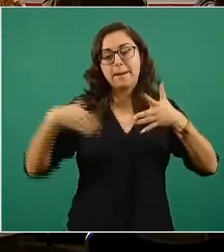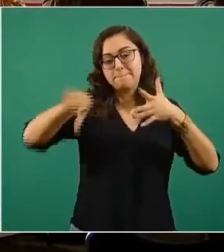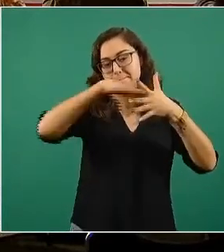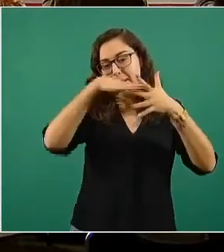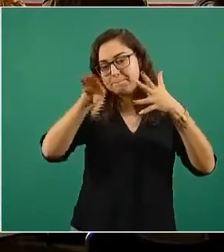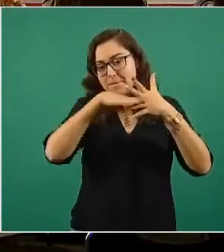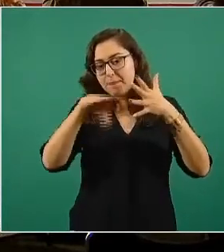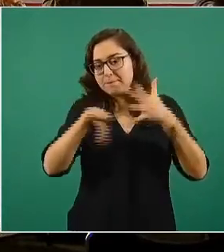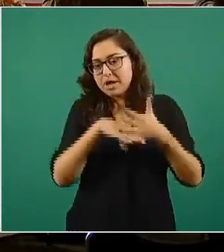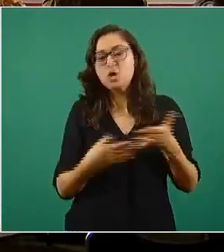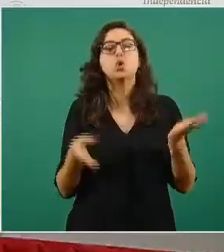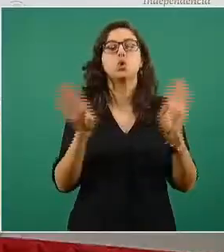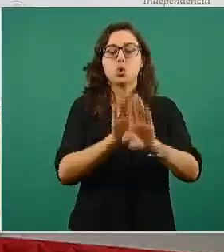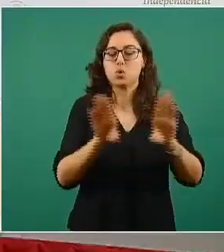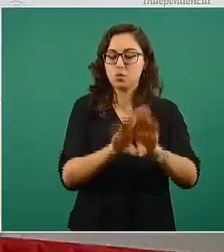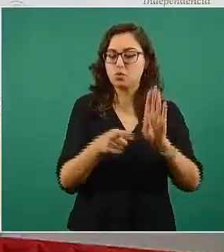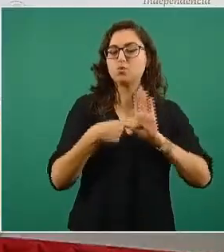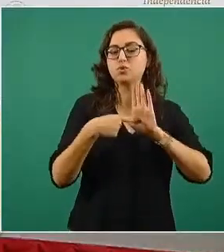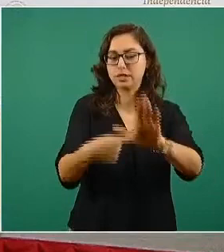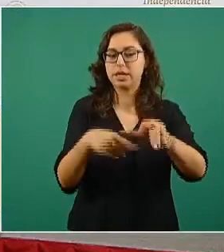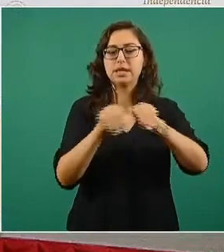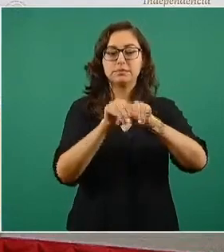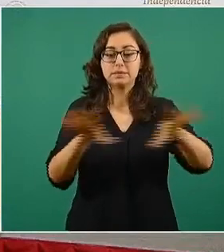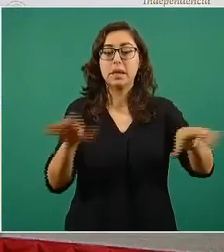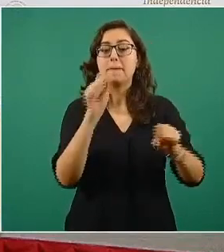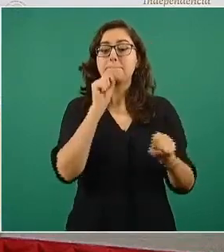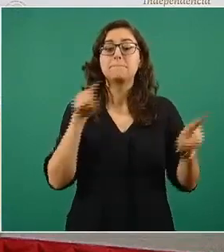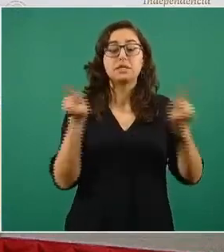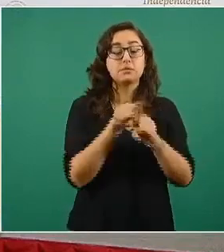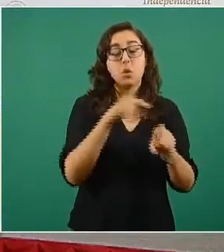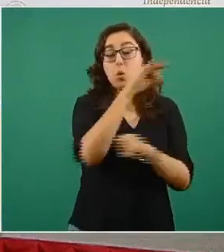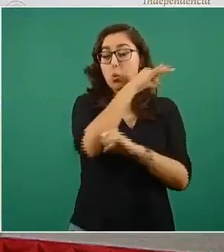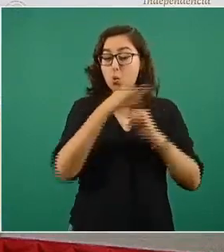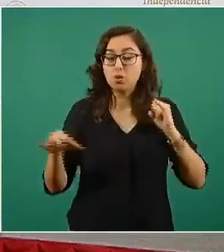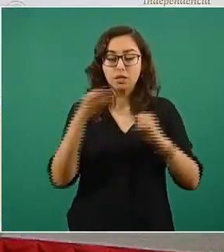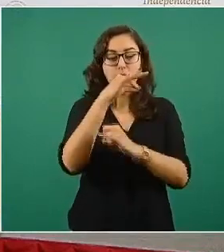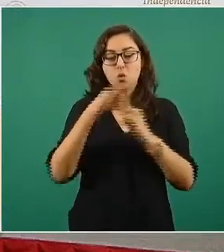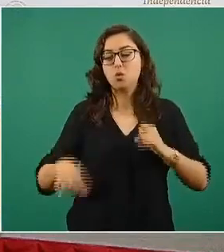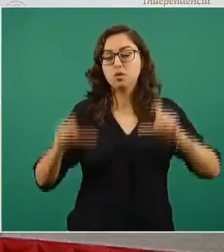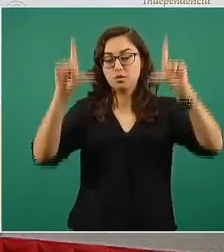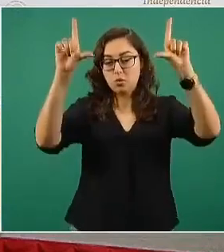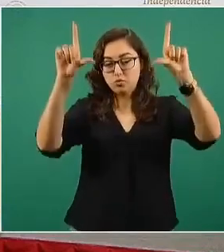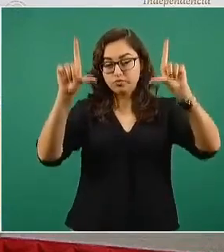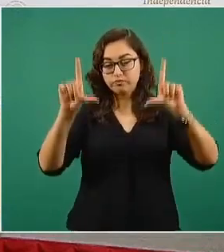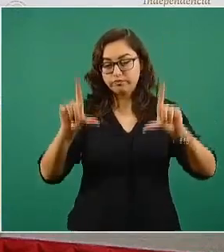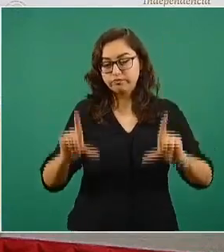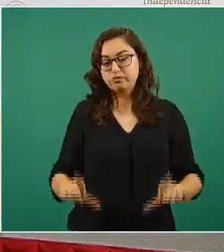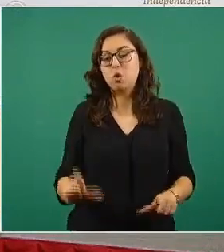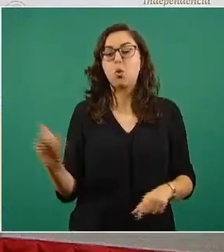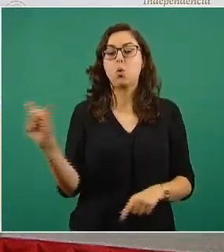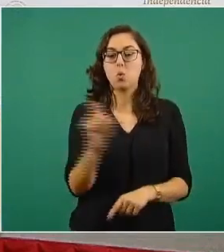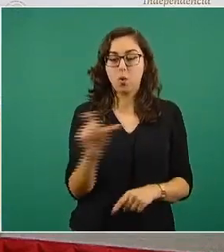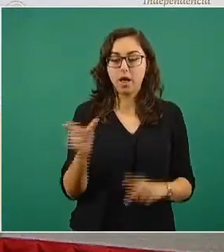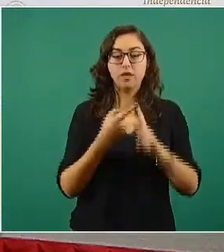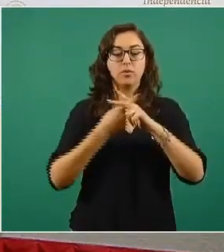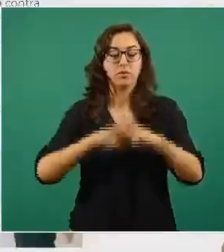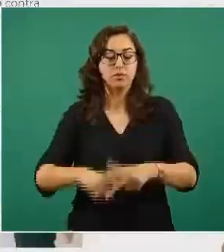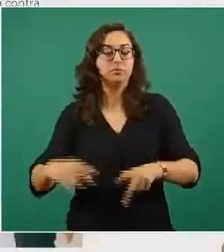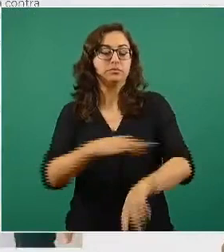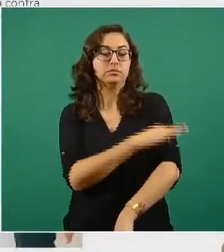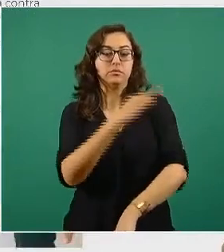final también de la página cuándo se va a empezar a aplicar, si ya tuve